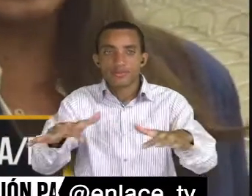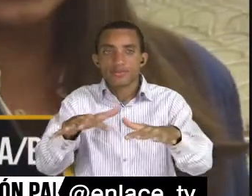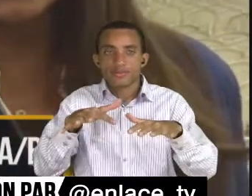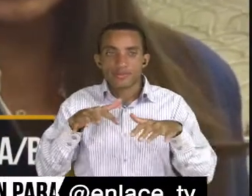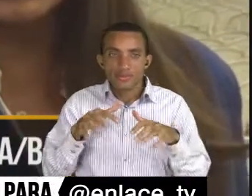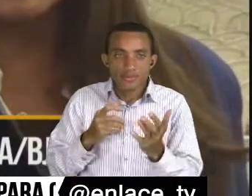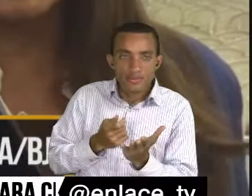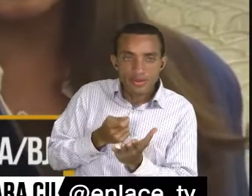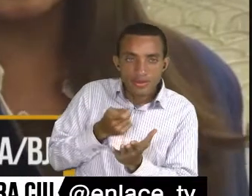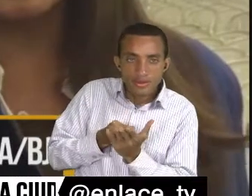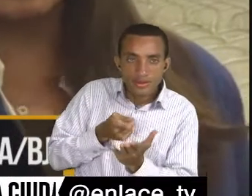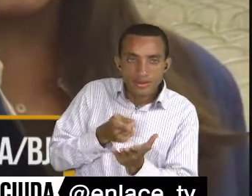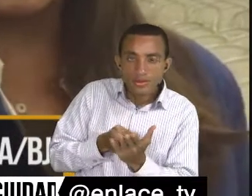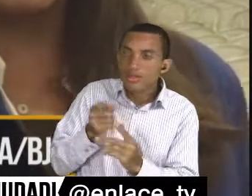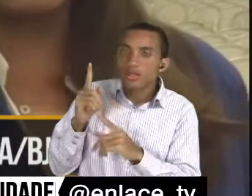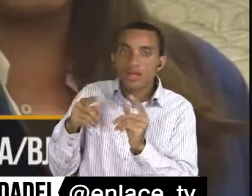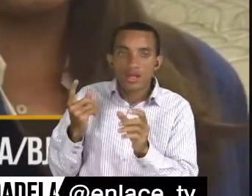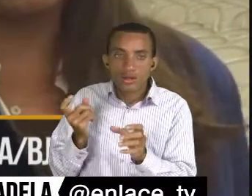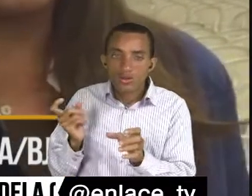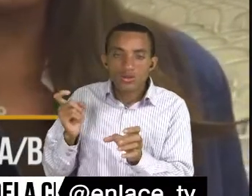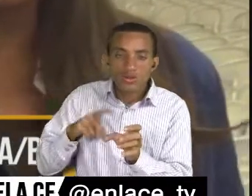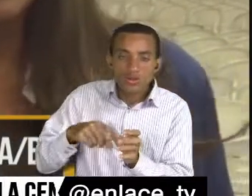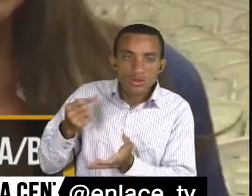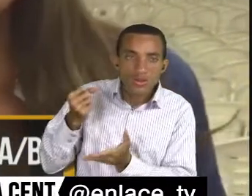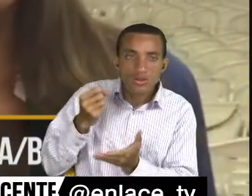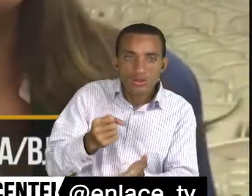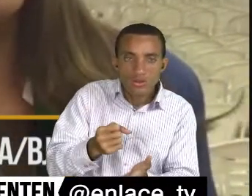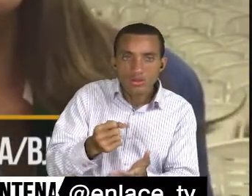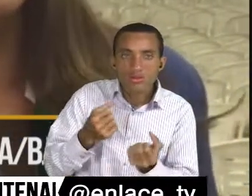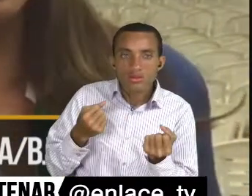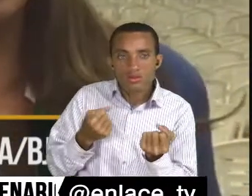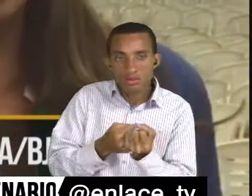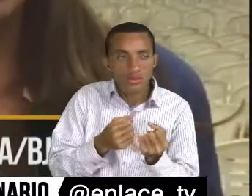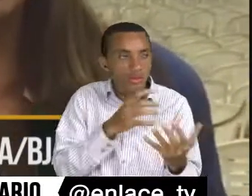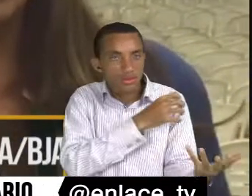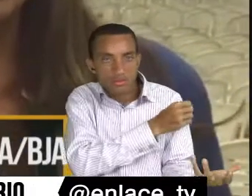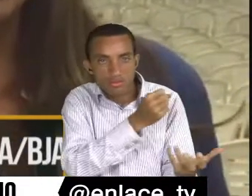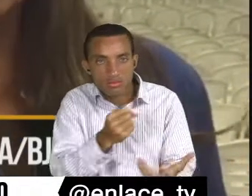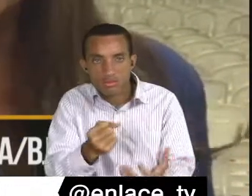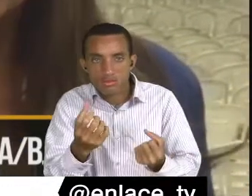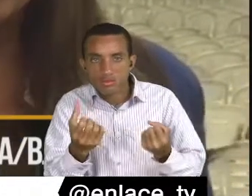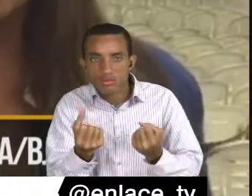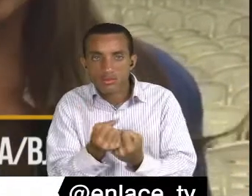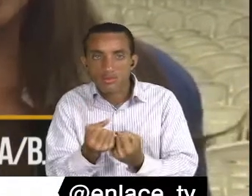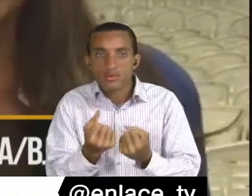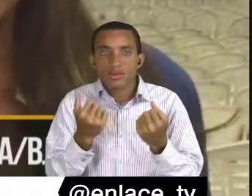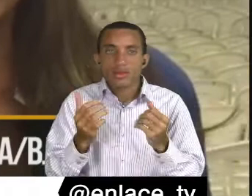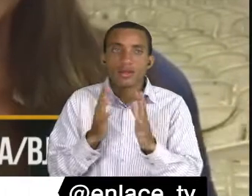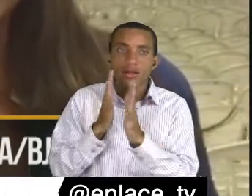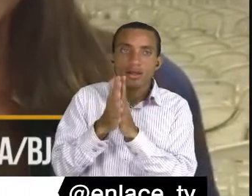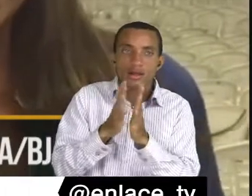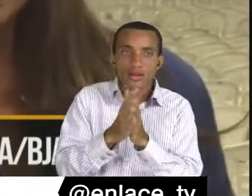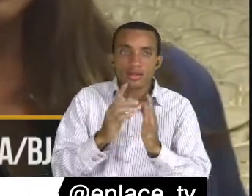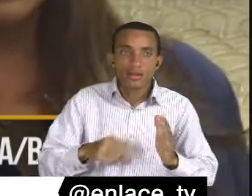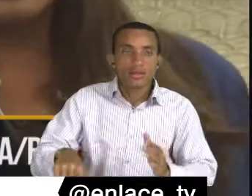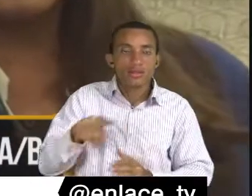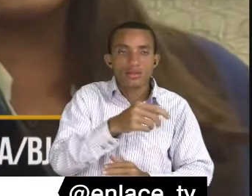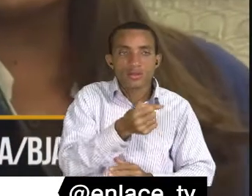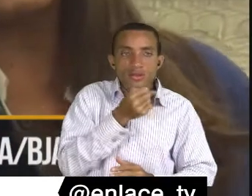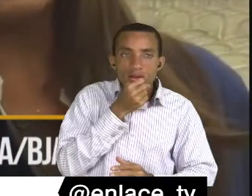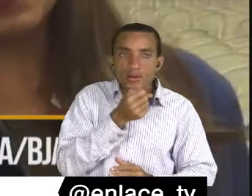realizará, de accionistas que se realizará en este espacio Corferias. Los saludo desde aquí para comentarles que tuvimos la oportunidad los periodistas